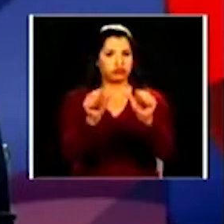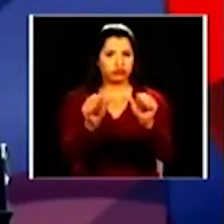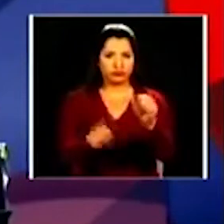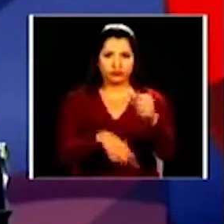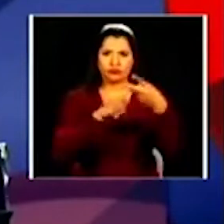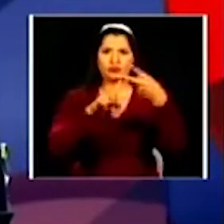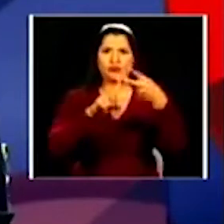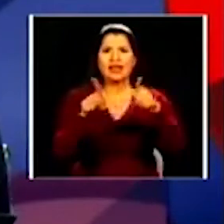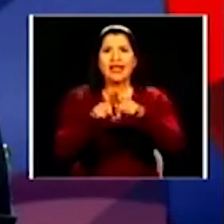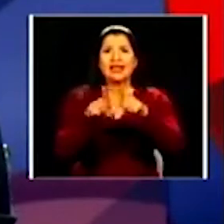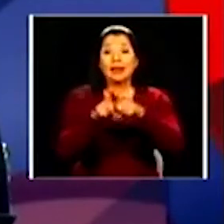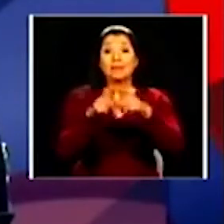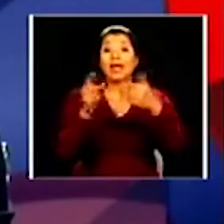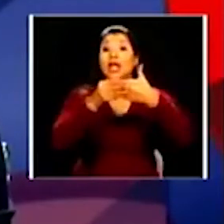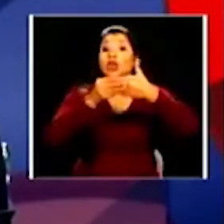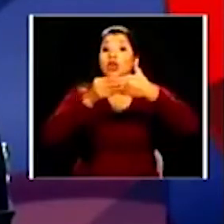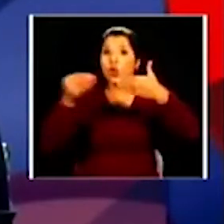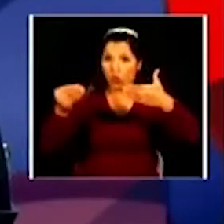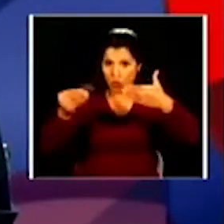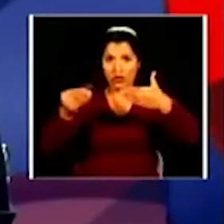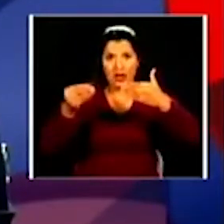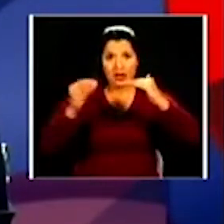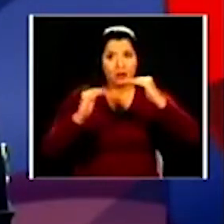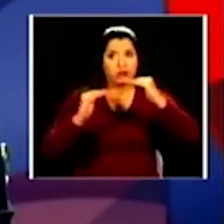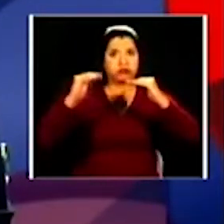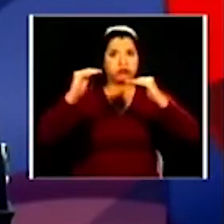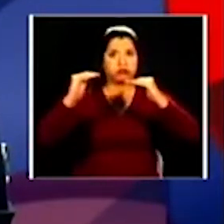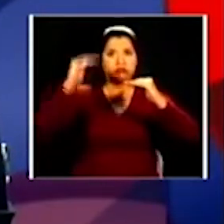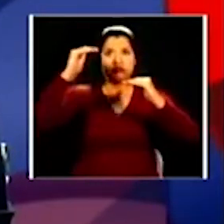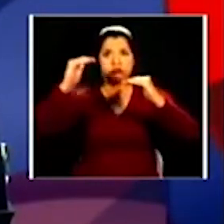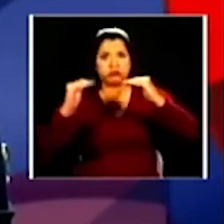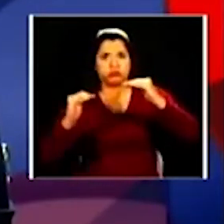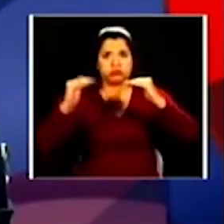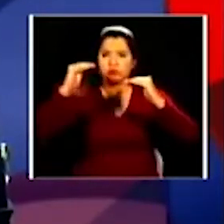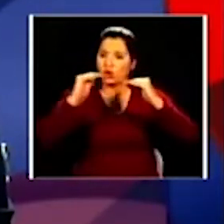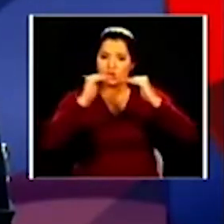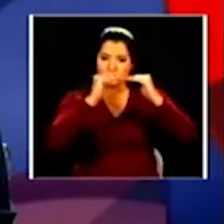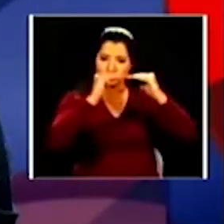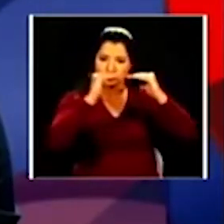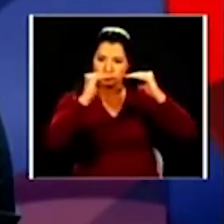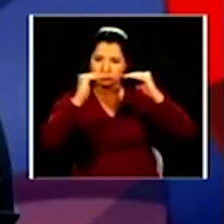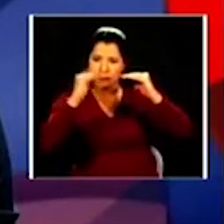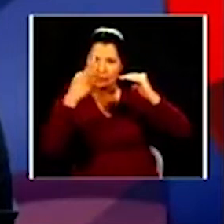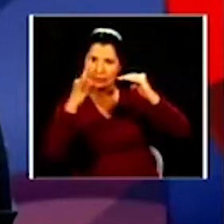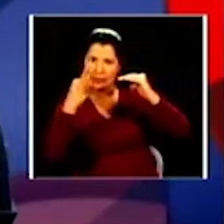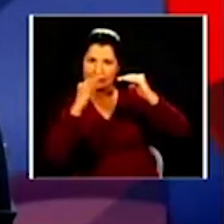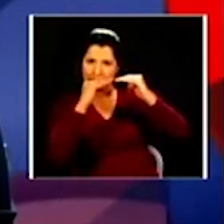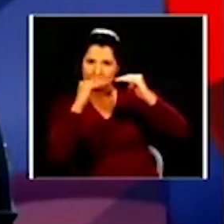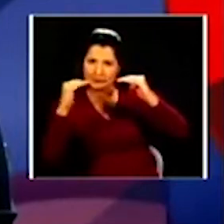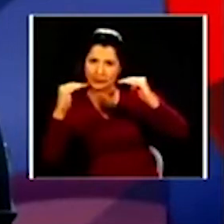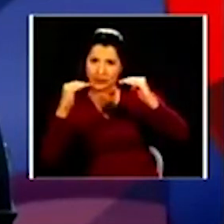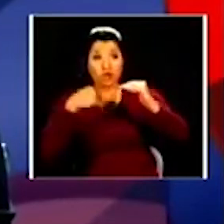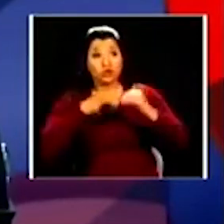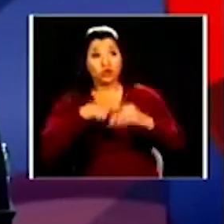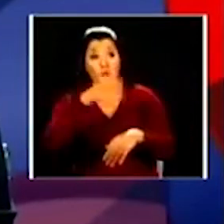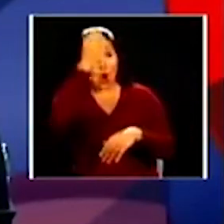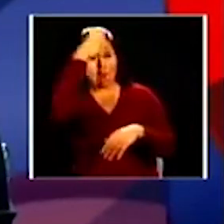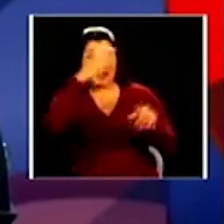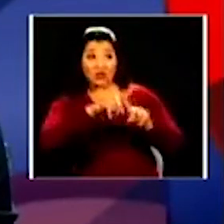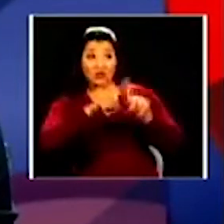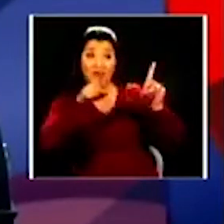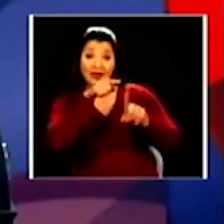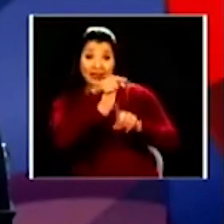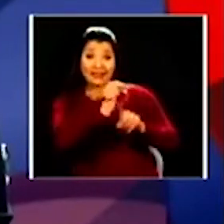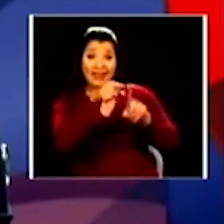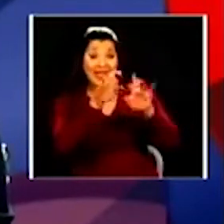tipo de cambio. Es importante, la flotación en el sistema de tipo de cambio. En eso tengo que discrepar con el equipo económico de don Fabricio,